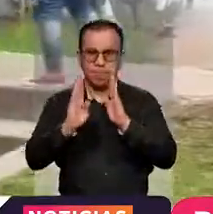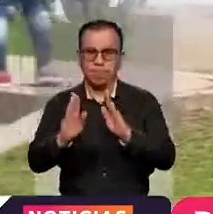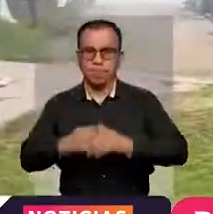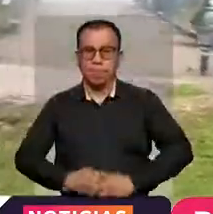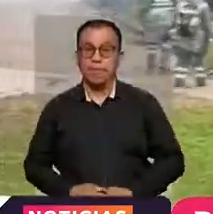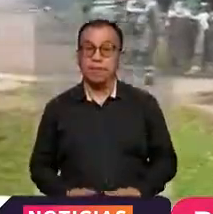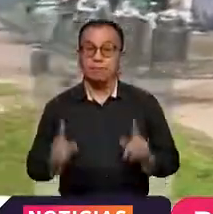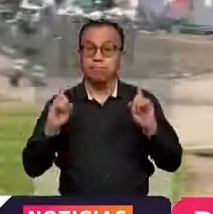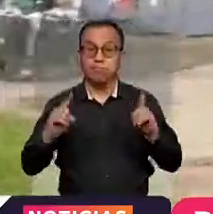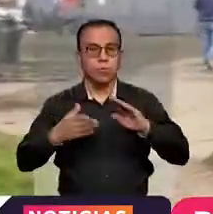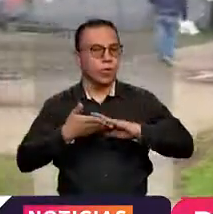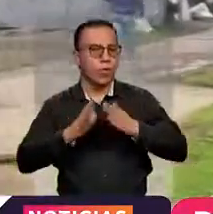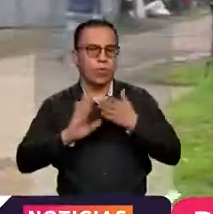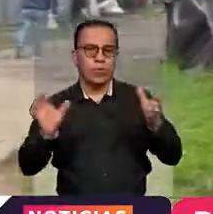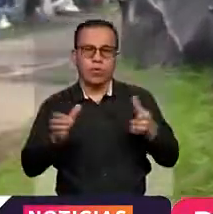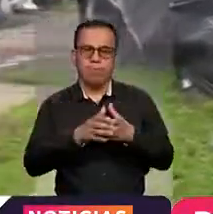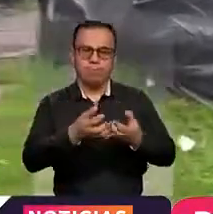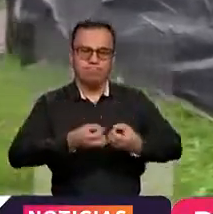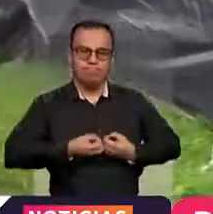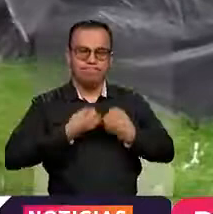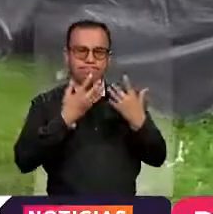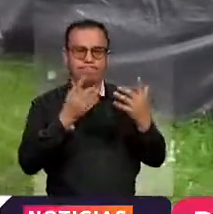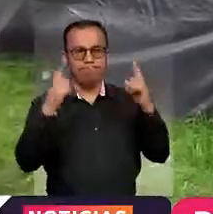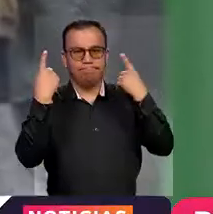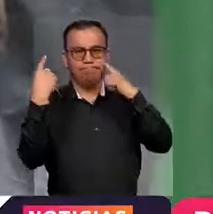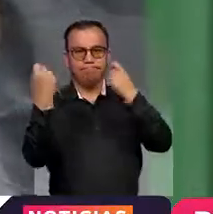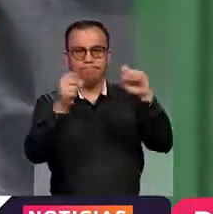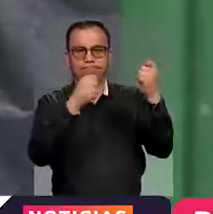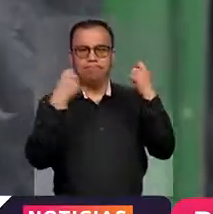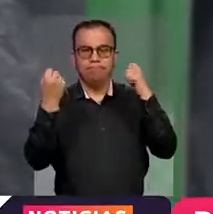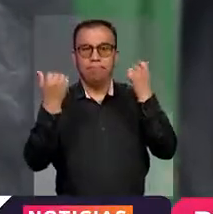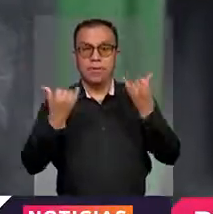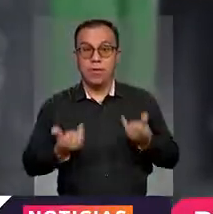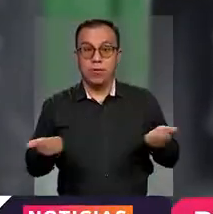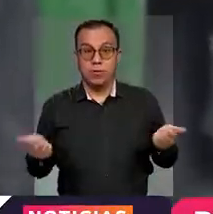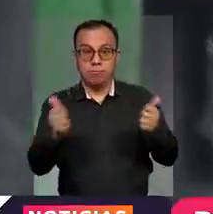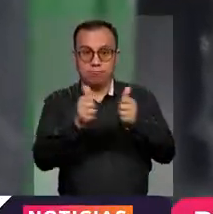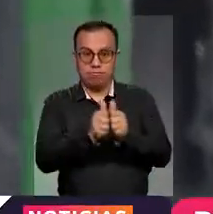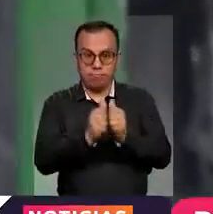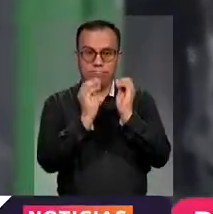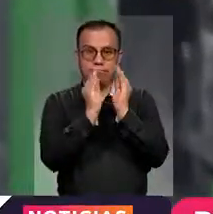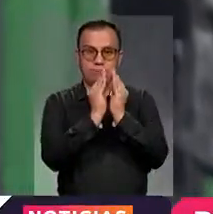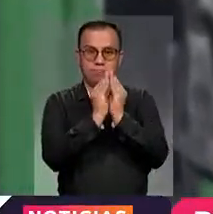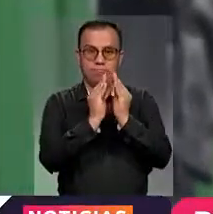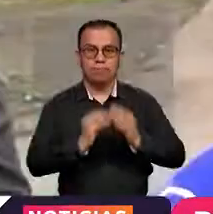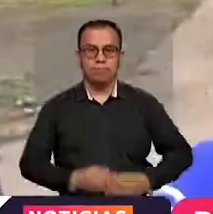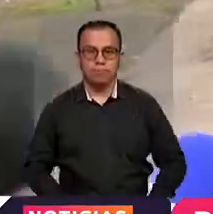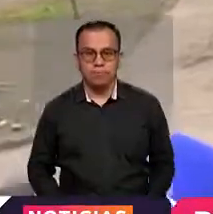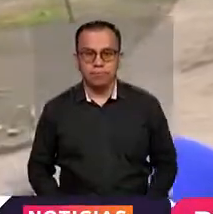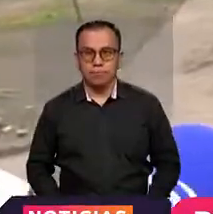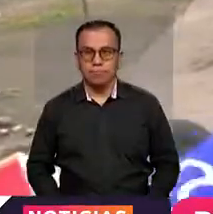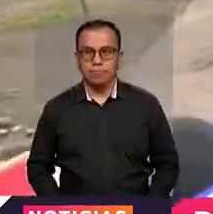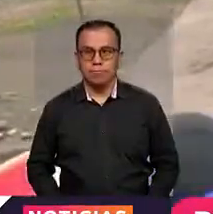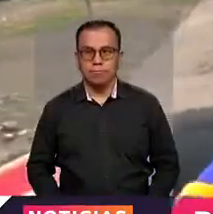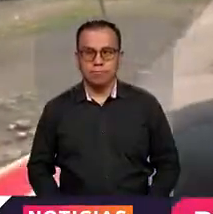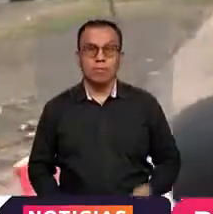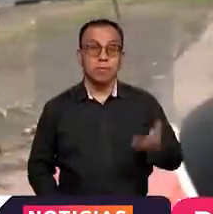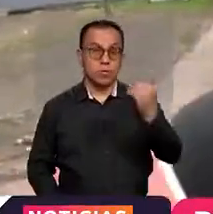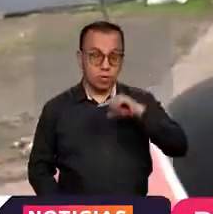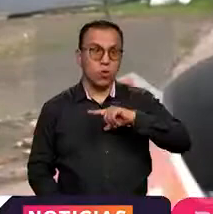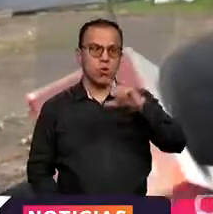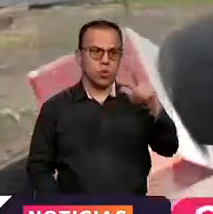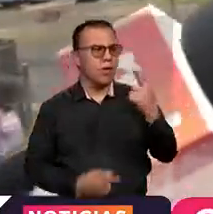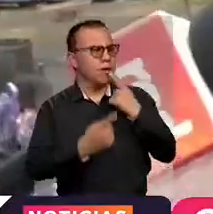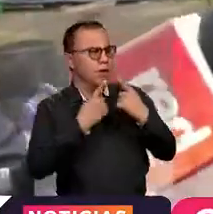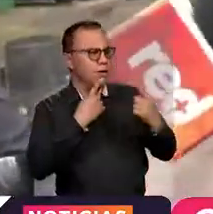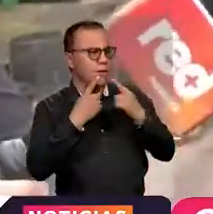Sin embargo, la comunidad expresó la preocupación por lo que pueda suceder con el acompañamiento del bienestar familiar. Yo he hablado con los grandes líderes también,